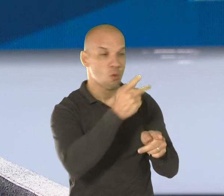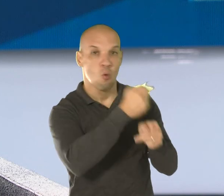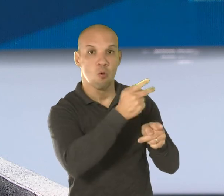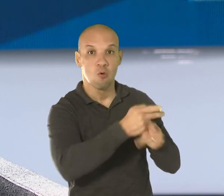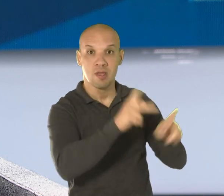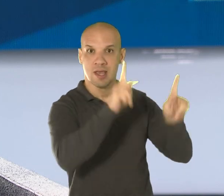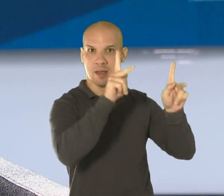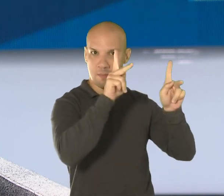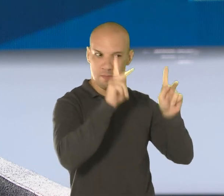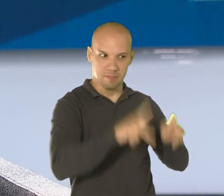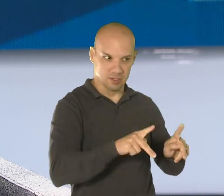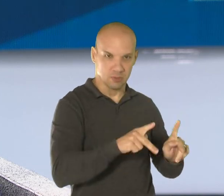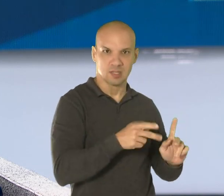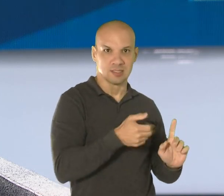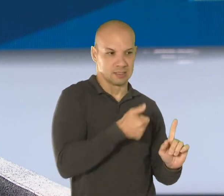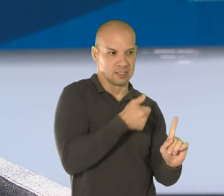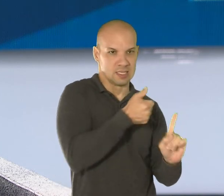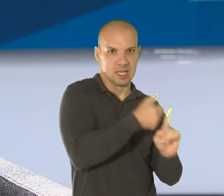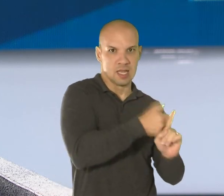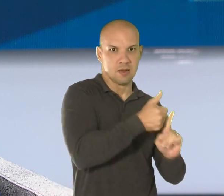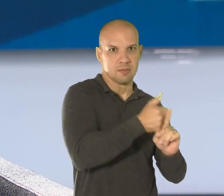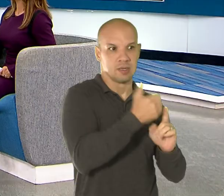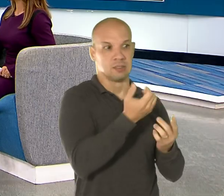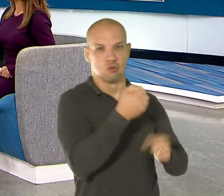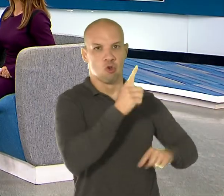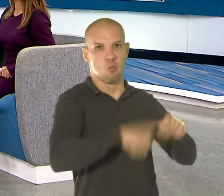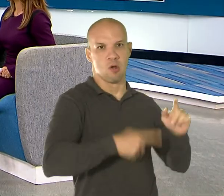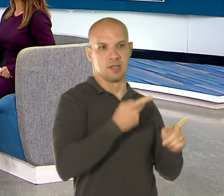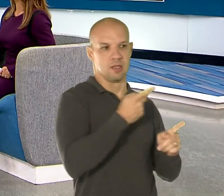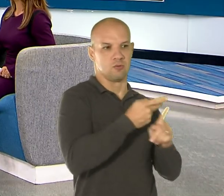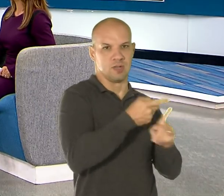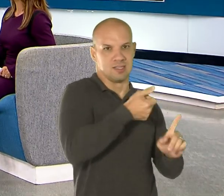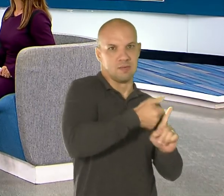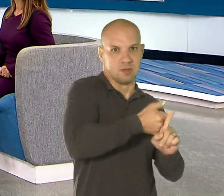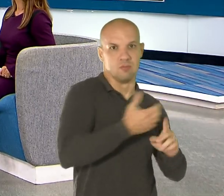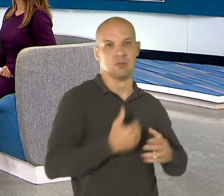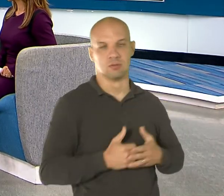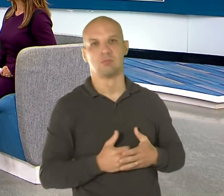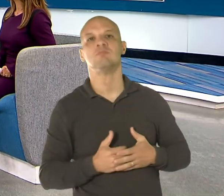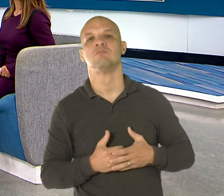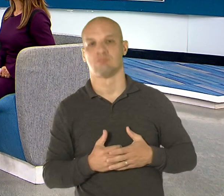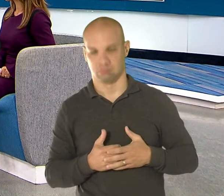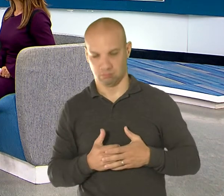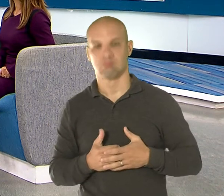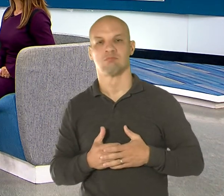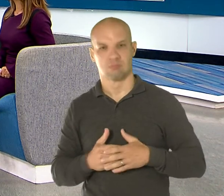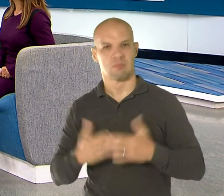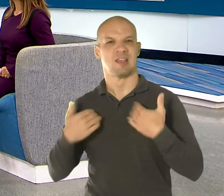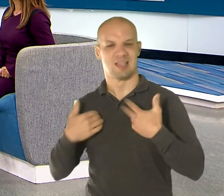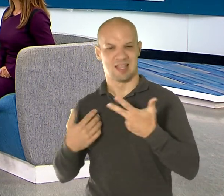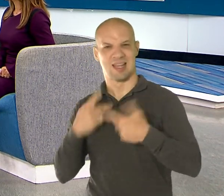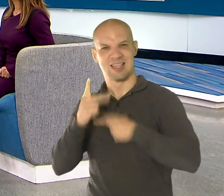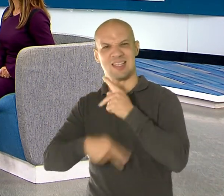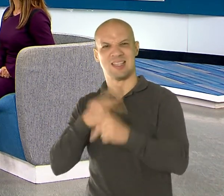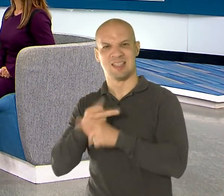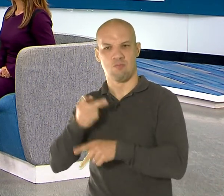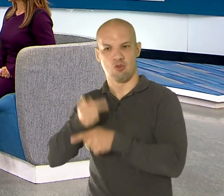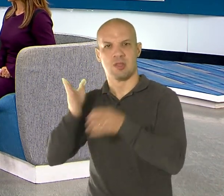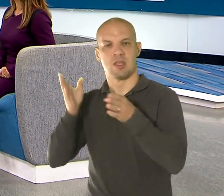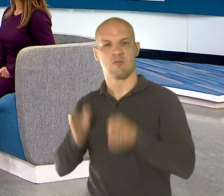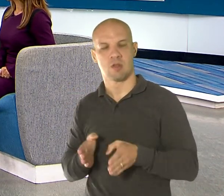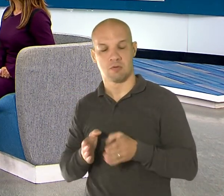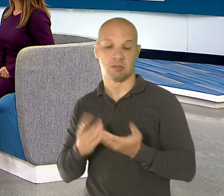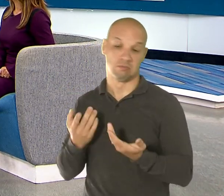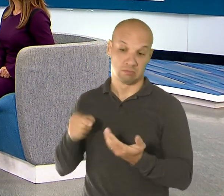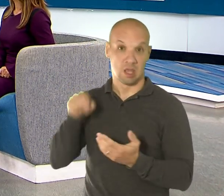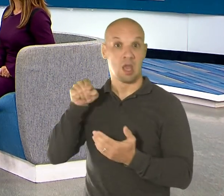tiene algún grado de independencia. ¿Puede haber un cuidador indirecto también? Sí, ciertamente. Hay tres tipos de cuidadores. El principal, el que se encarga la mayor